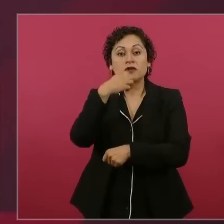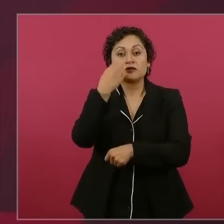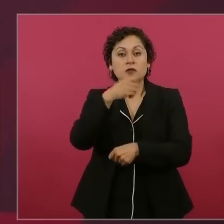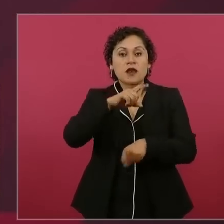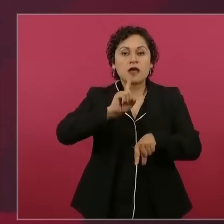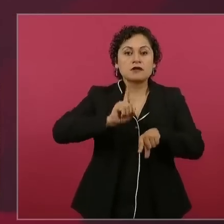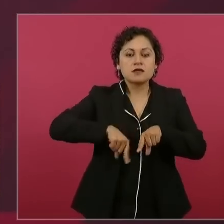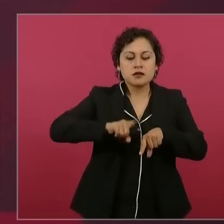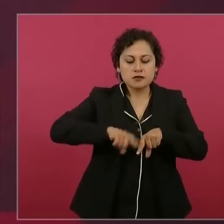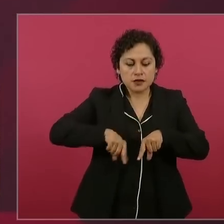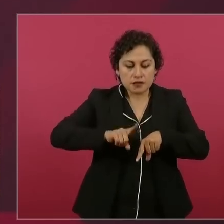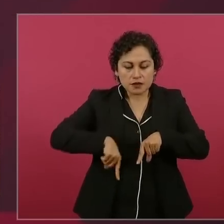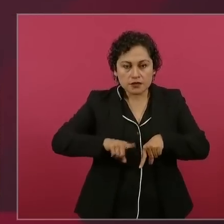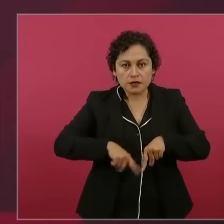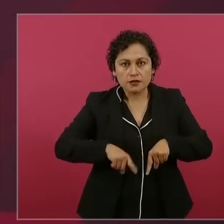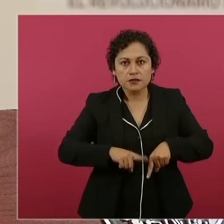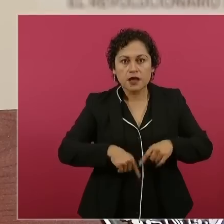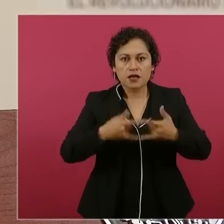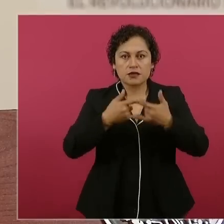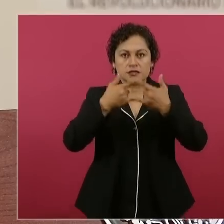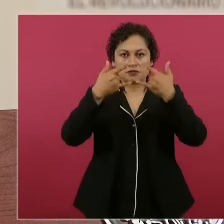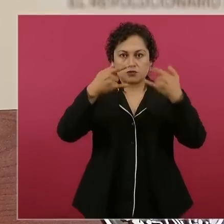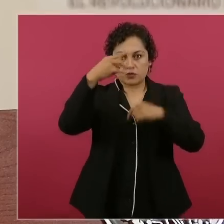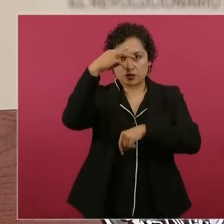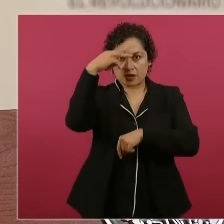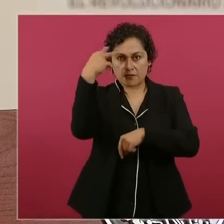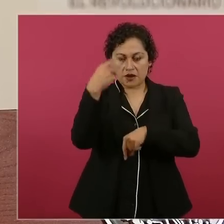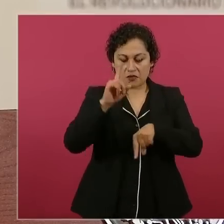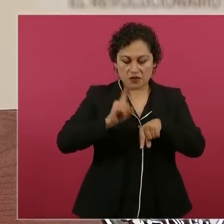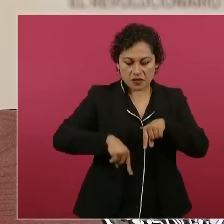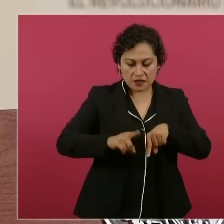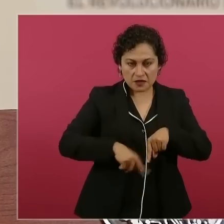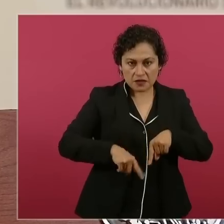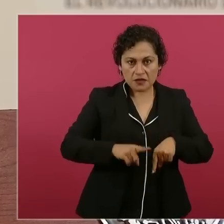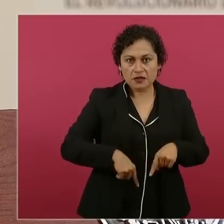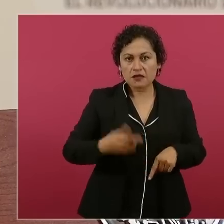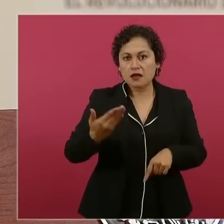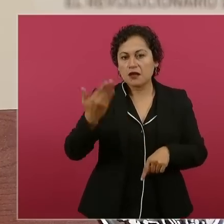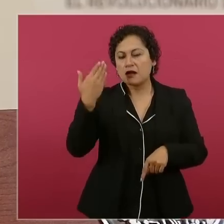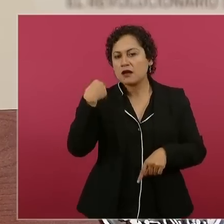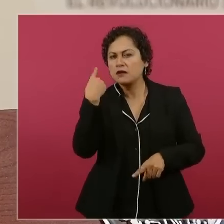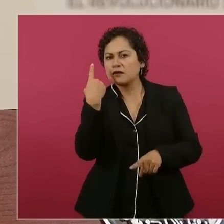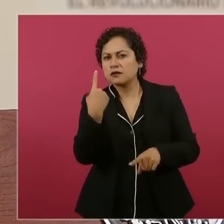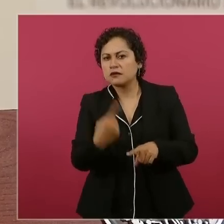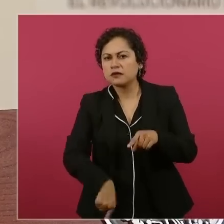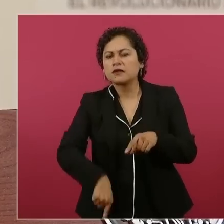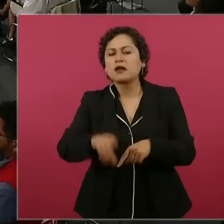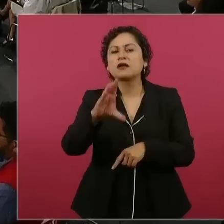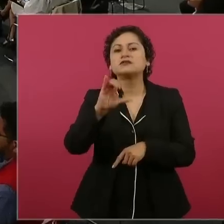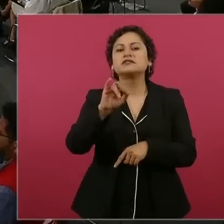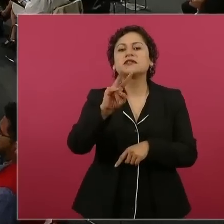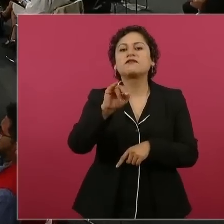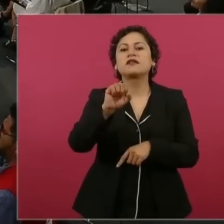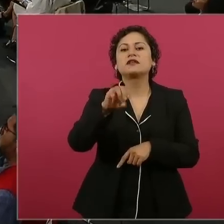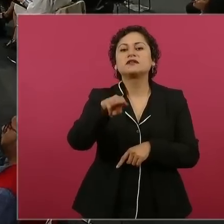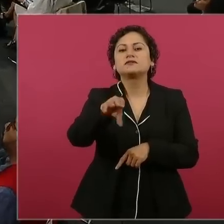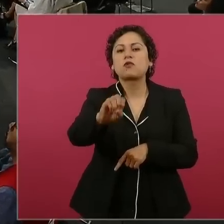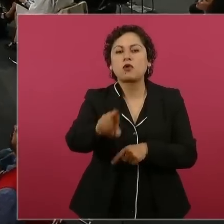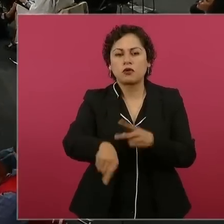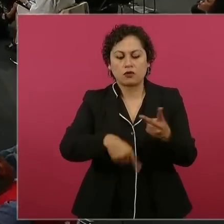disminuyeron todo lo relacionado con nuestra historia, quitaron el civismo, la ética,